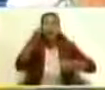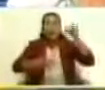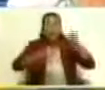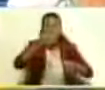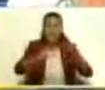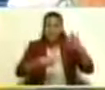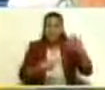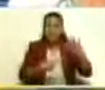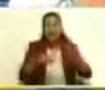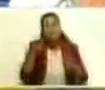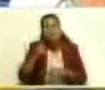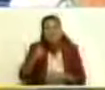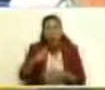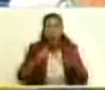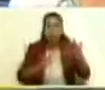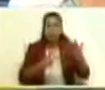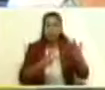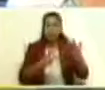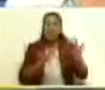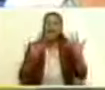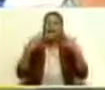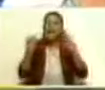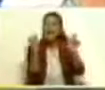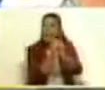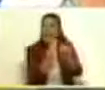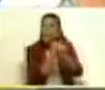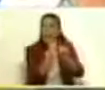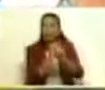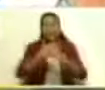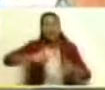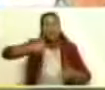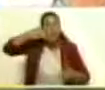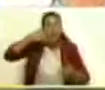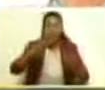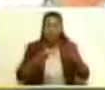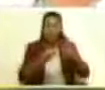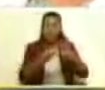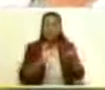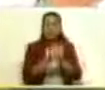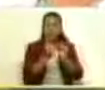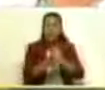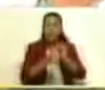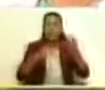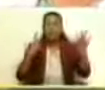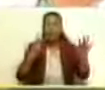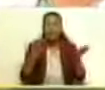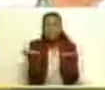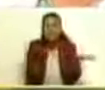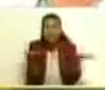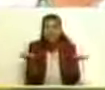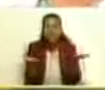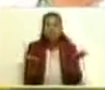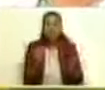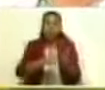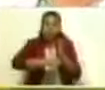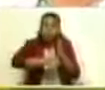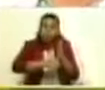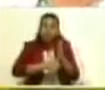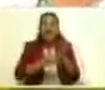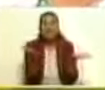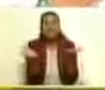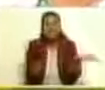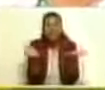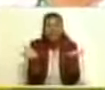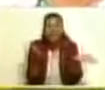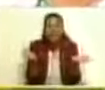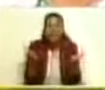justicia, vialidad, internet, telefonía, deportes, servicios de identificación y